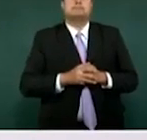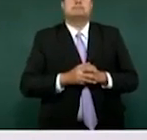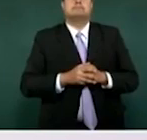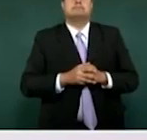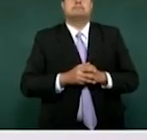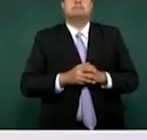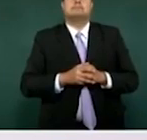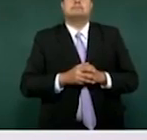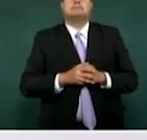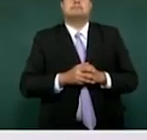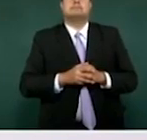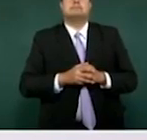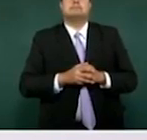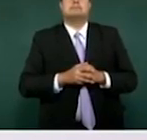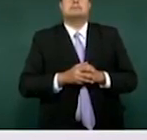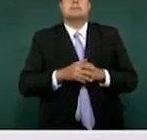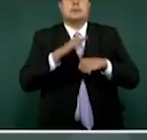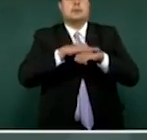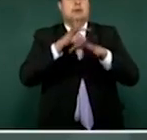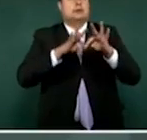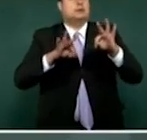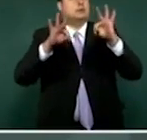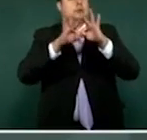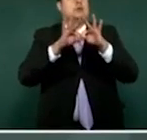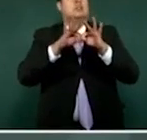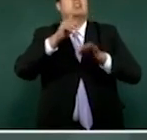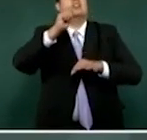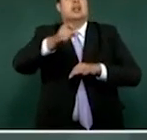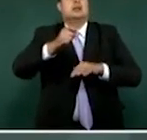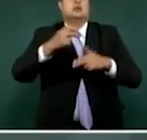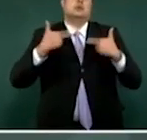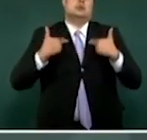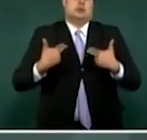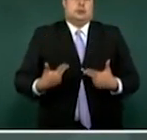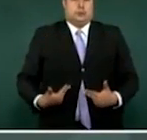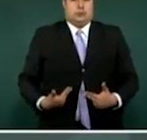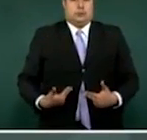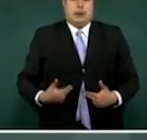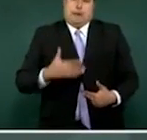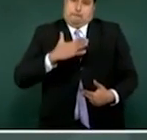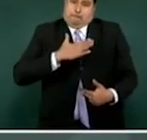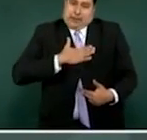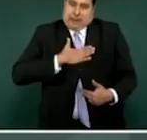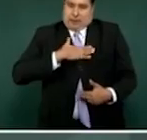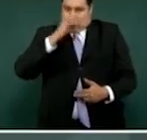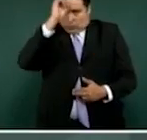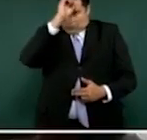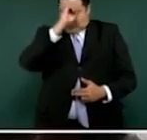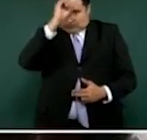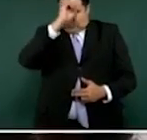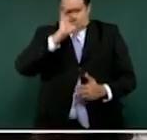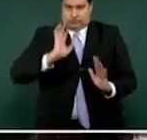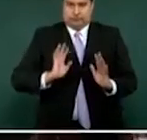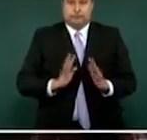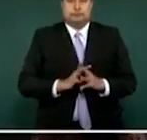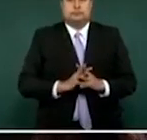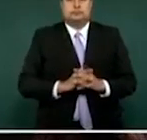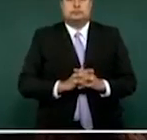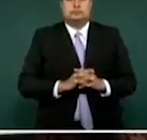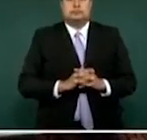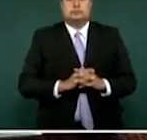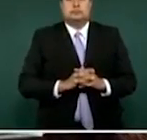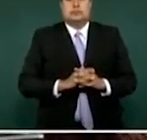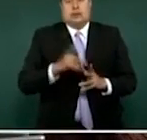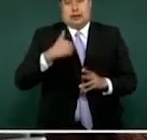que lo fundamental es el humanismo. Ese es mi punto de vista. En el caso